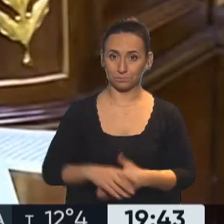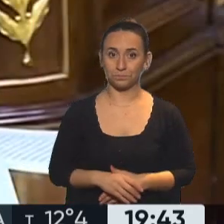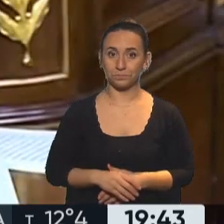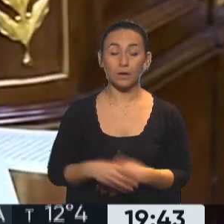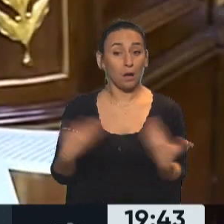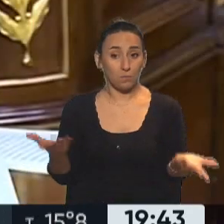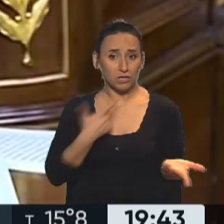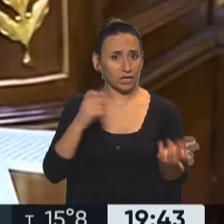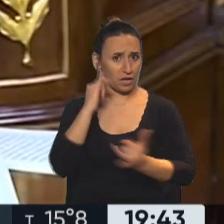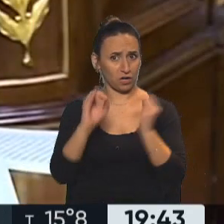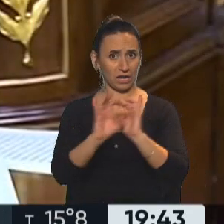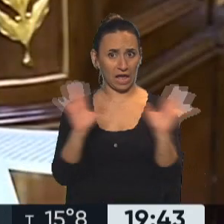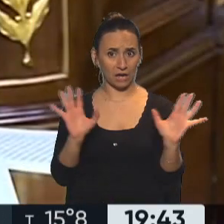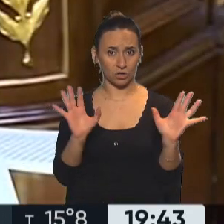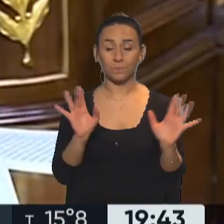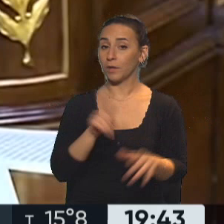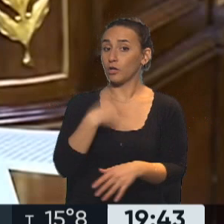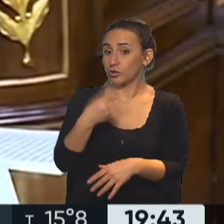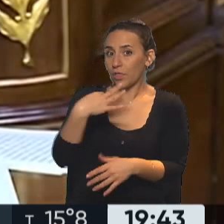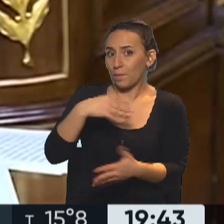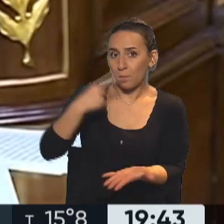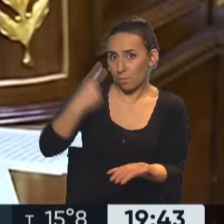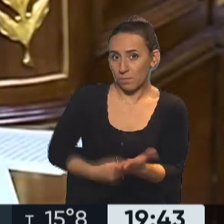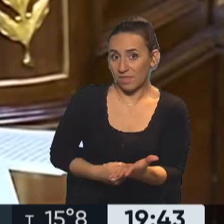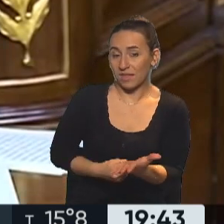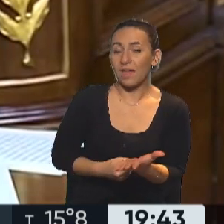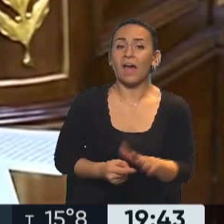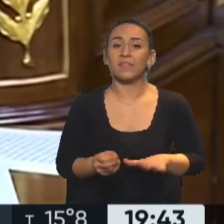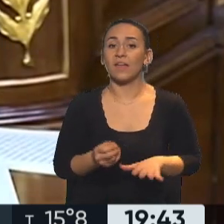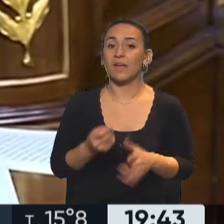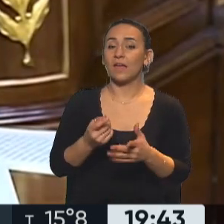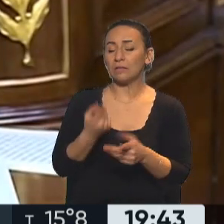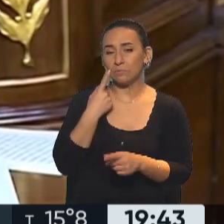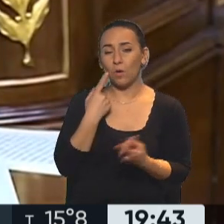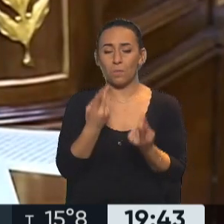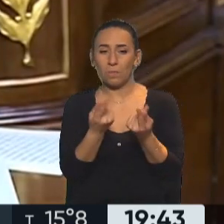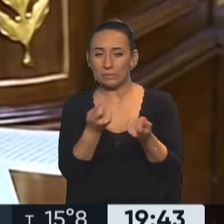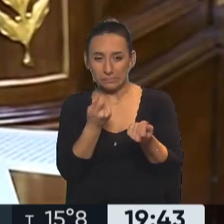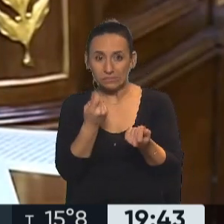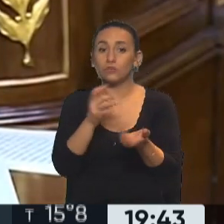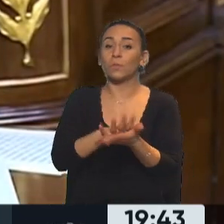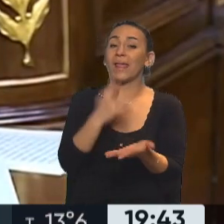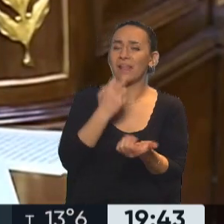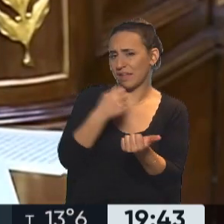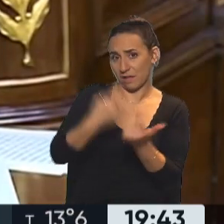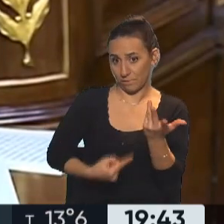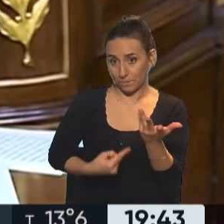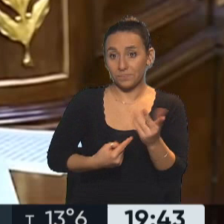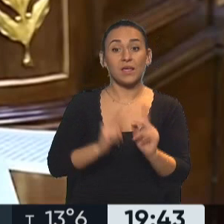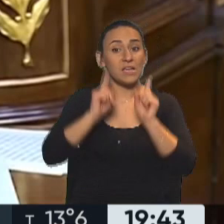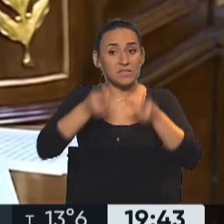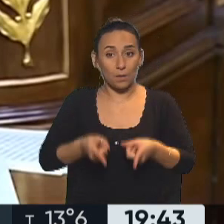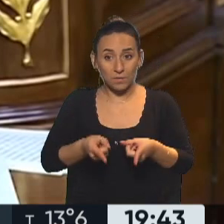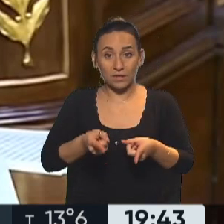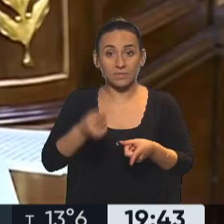Por eso quiero ser claro, deberemos adoptar medidas de ahorro energético. Y quiero ser también más preciso aún. Habrá que